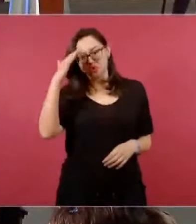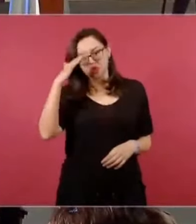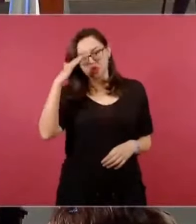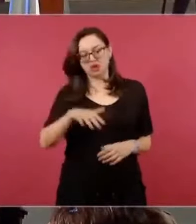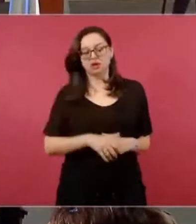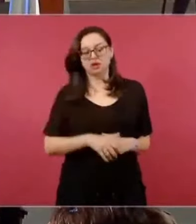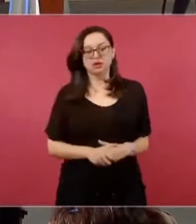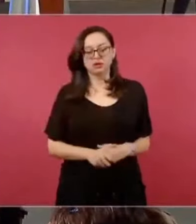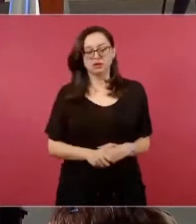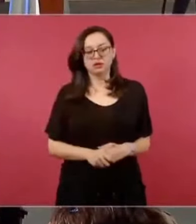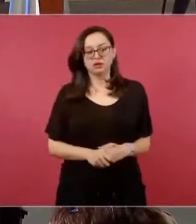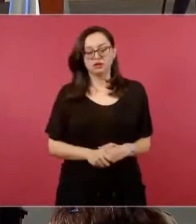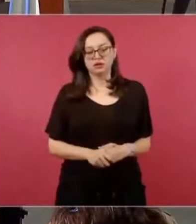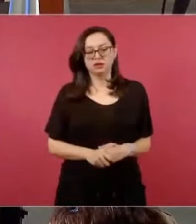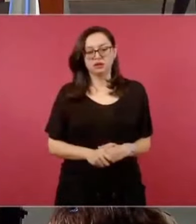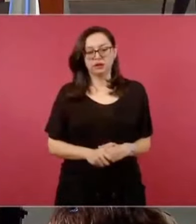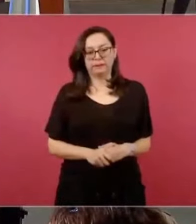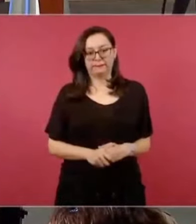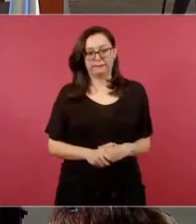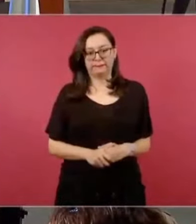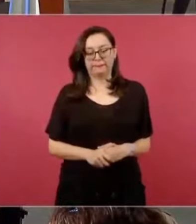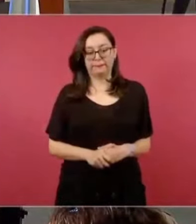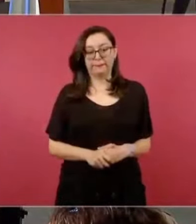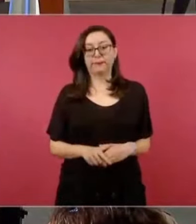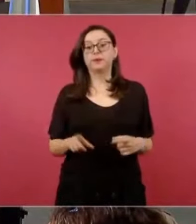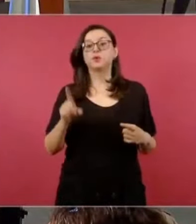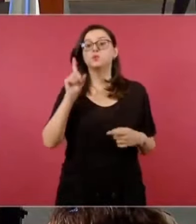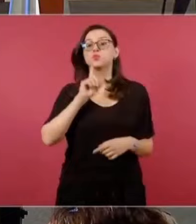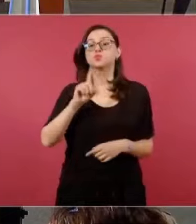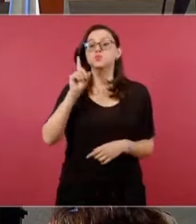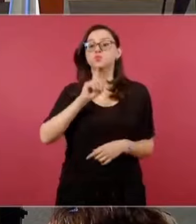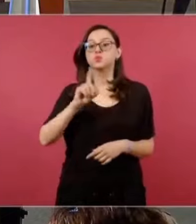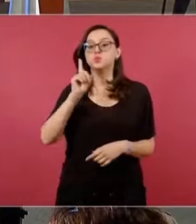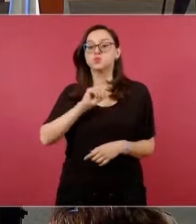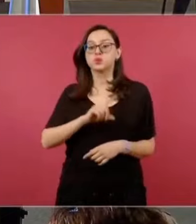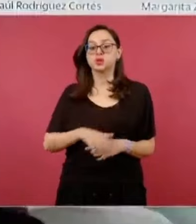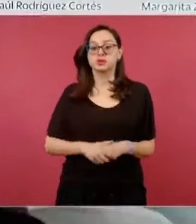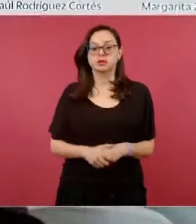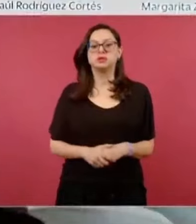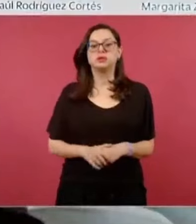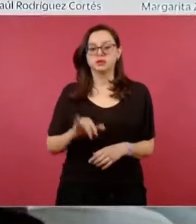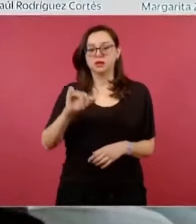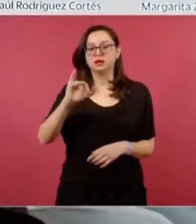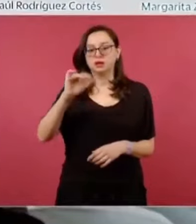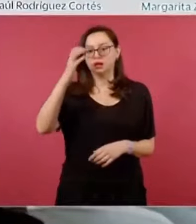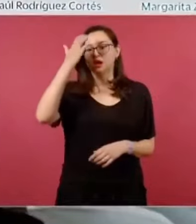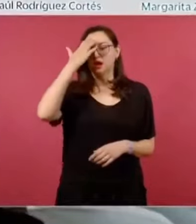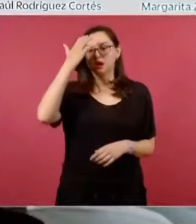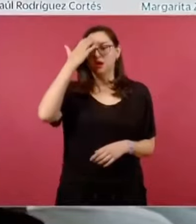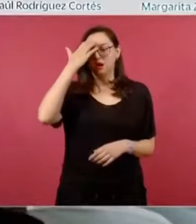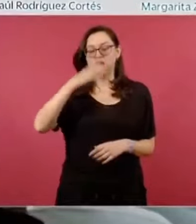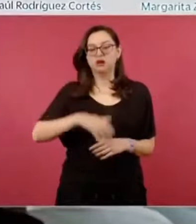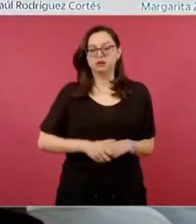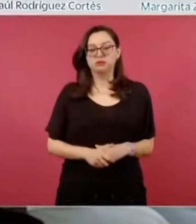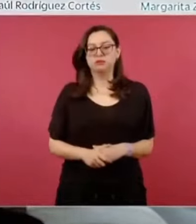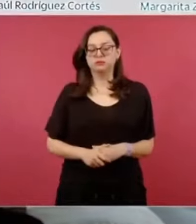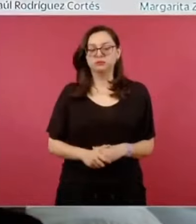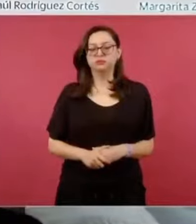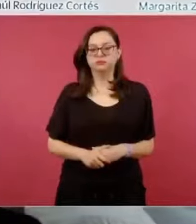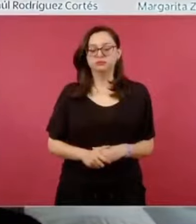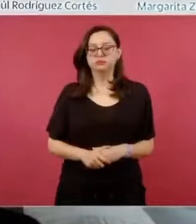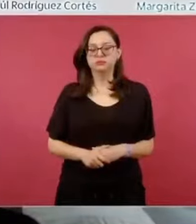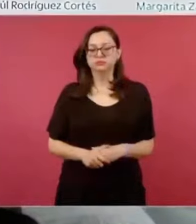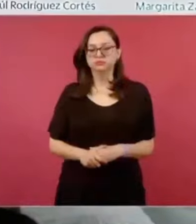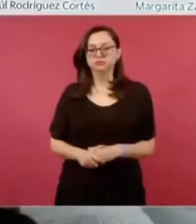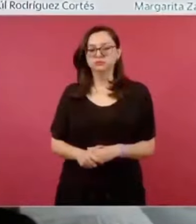A ella sí, pero no sé cómo esté. Ella es. Pues más de cultura ya, ¿no? Pero, es cultura. Pero aquí firmó un desplegado contra el gobierno.